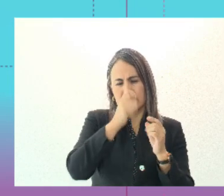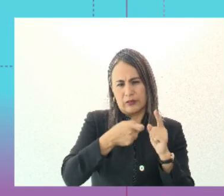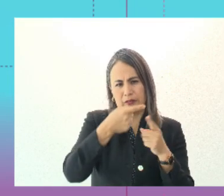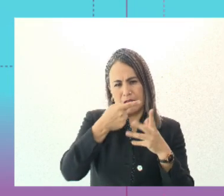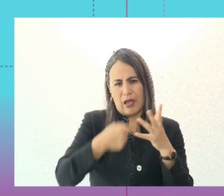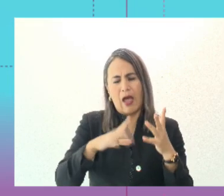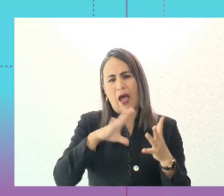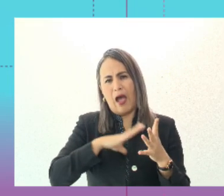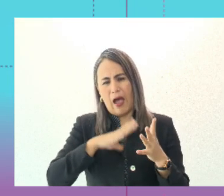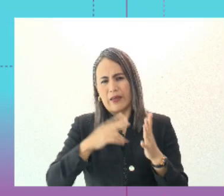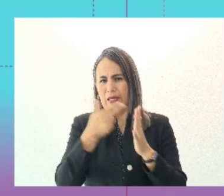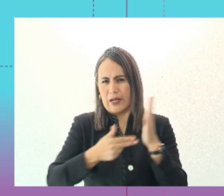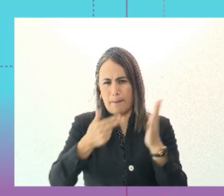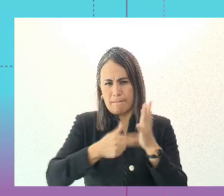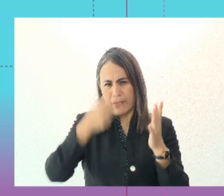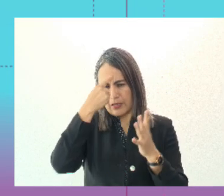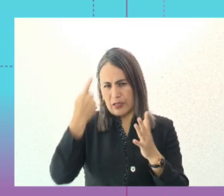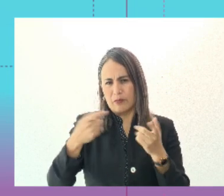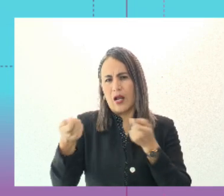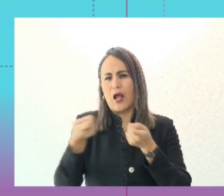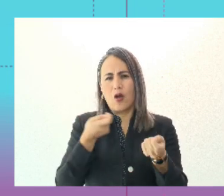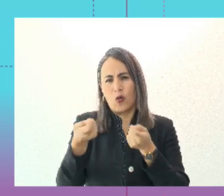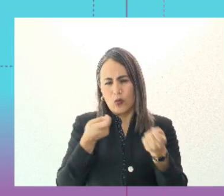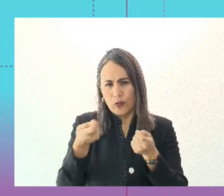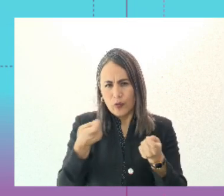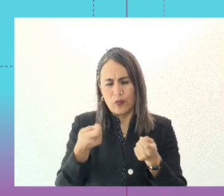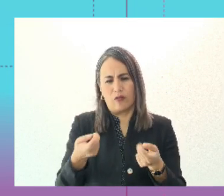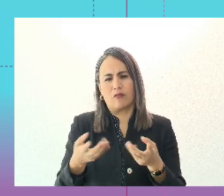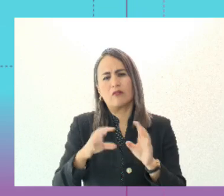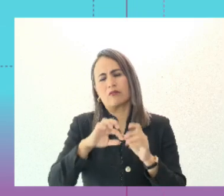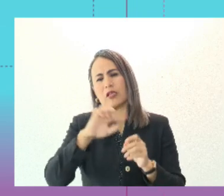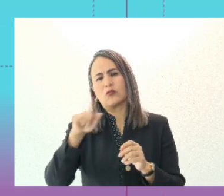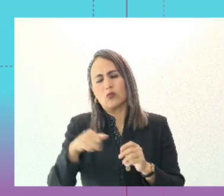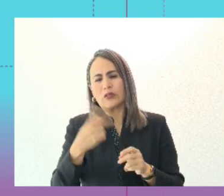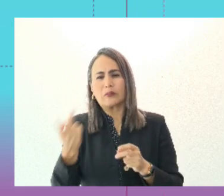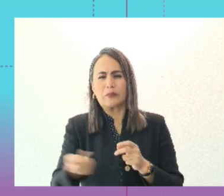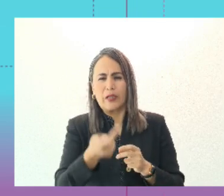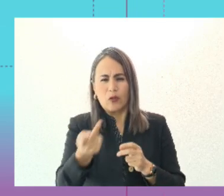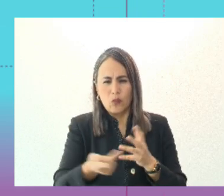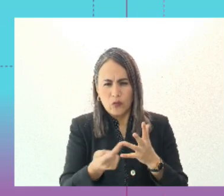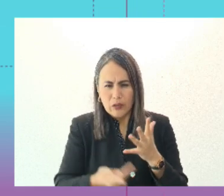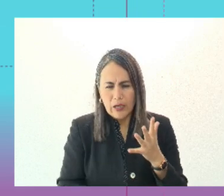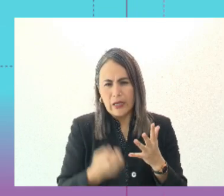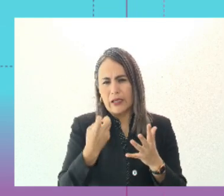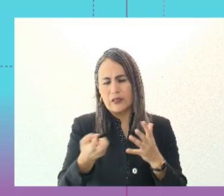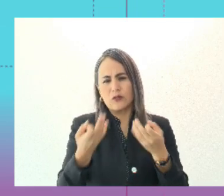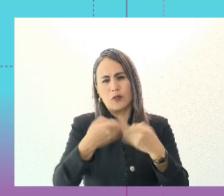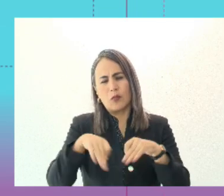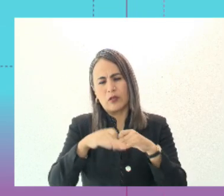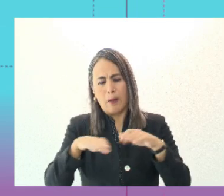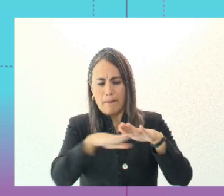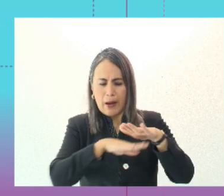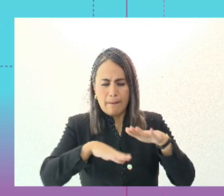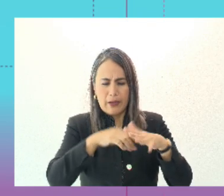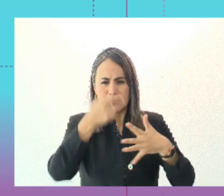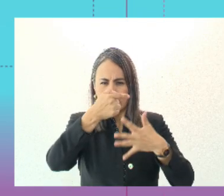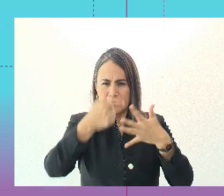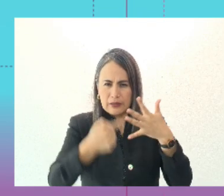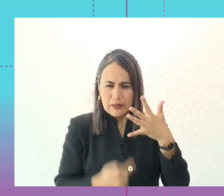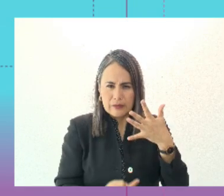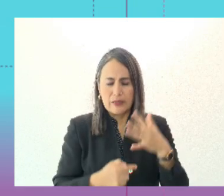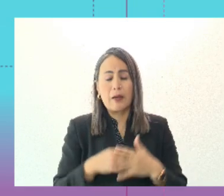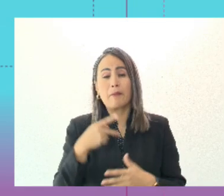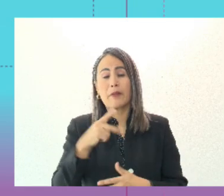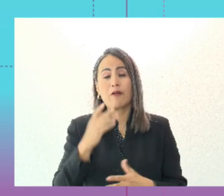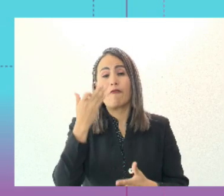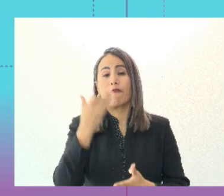control, ¿no? Estos instrumentos de control y consulta, que son clásicos, cuadro y catálogo, ¿no? Los inventarios, pero hay un elemento que nadie ha